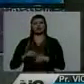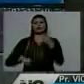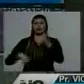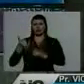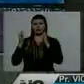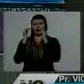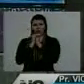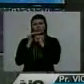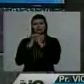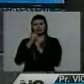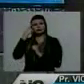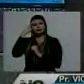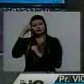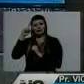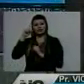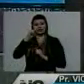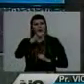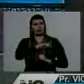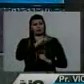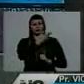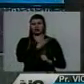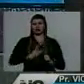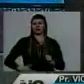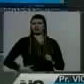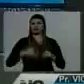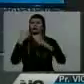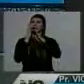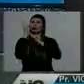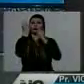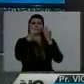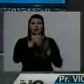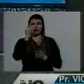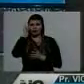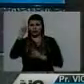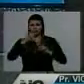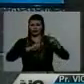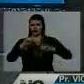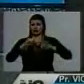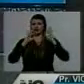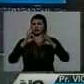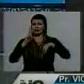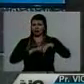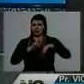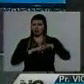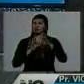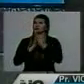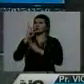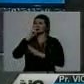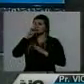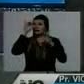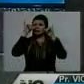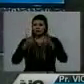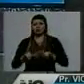Debemos orar para que los gobernantes tengan sabiduría de gobernar bien al país. Dios desea la paz para las